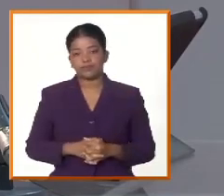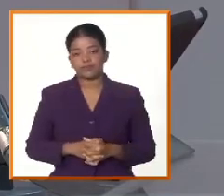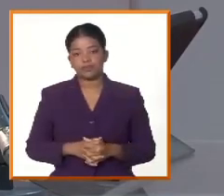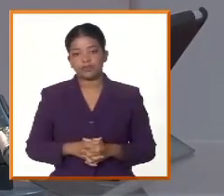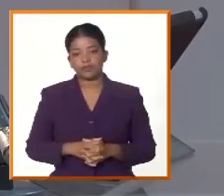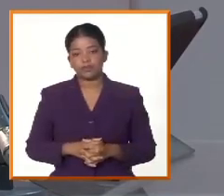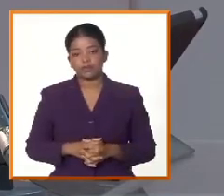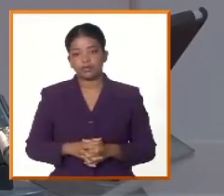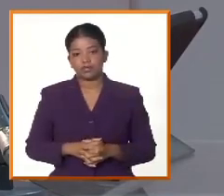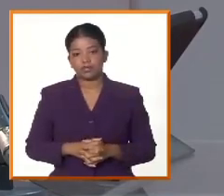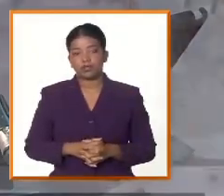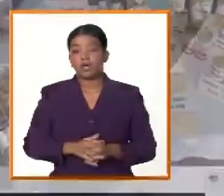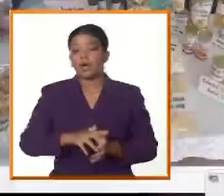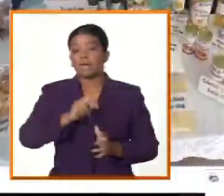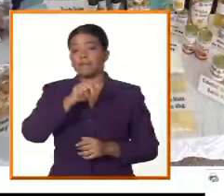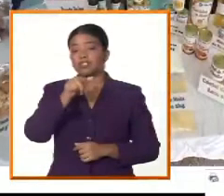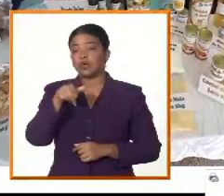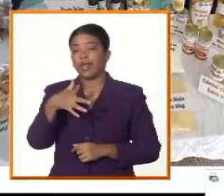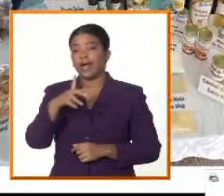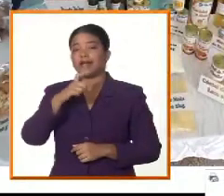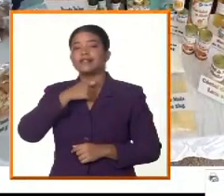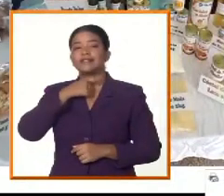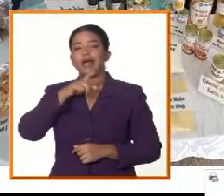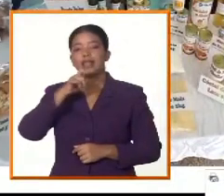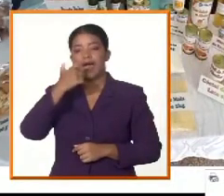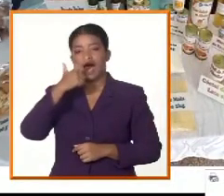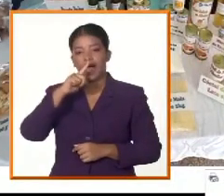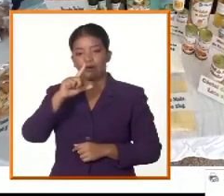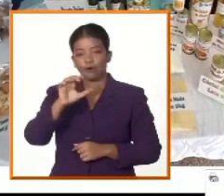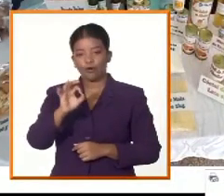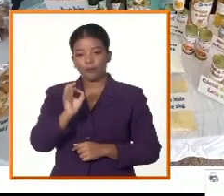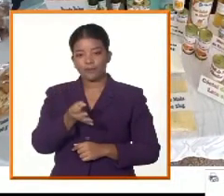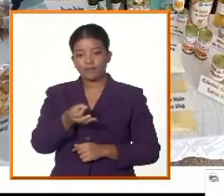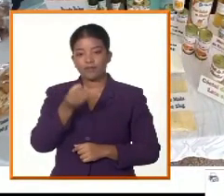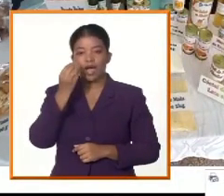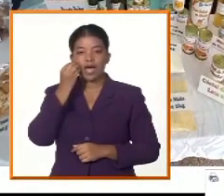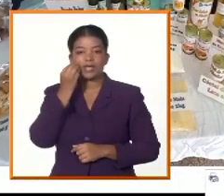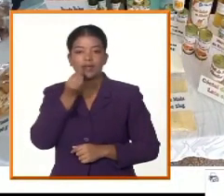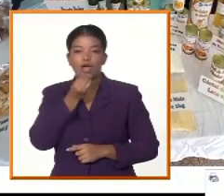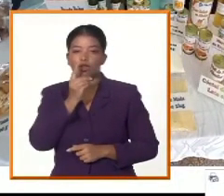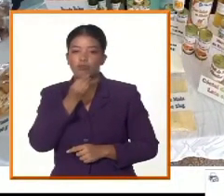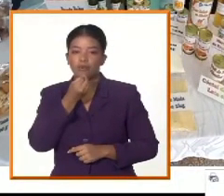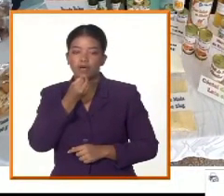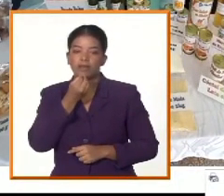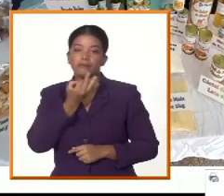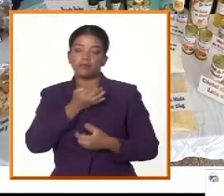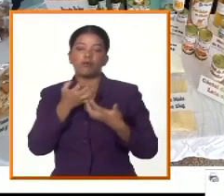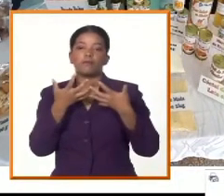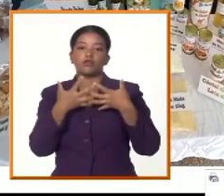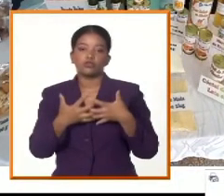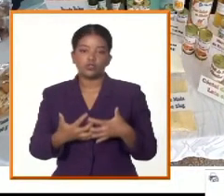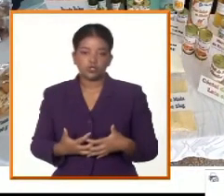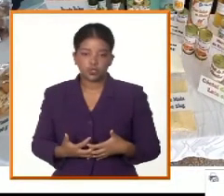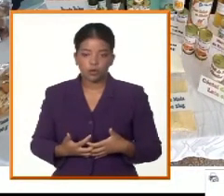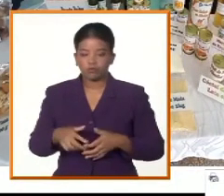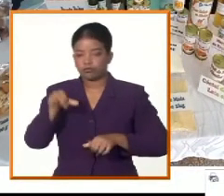celíacos dentro de esta producción específicas para ellos producciones específicas formulaciones específicas para